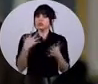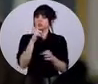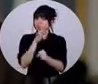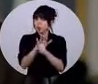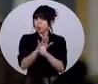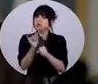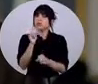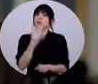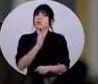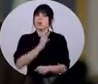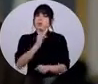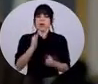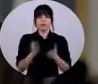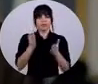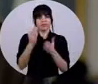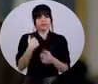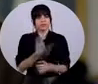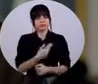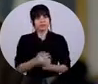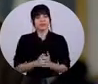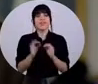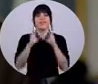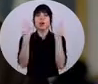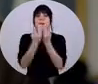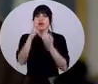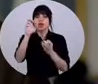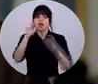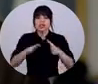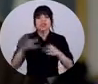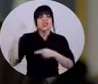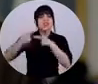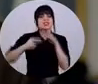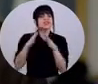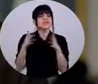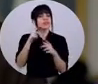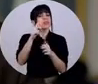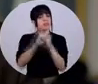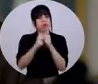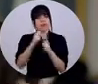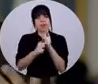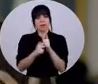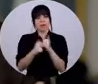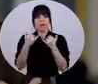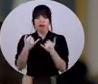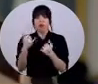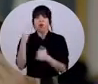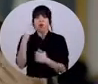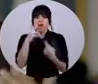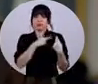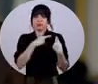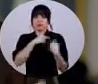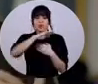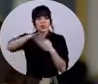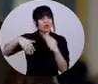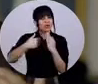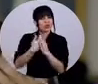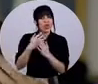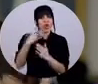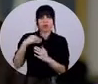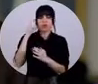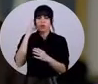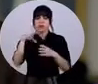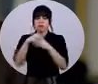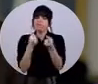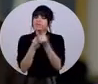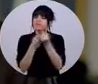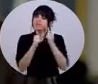La familia costarricense heredó un problema. Nos atañe entonces a todas y todos contribuir por igual con su